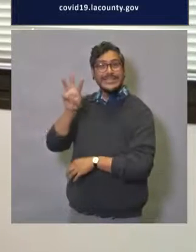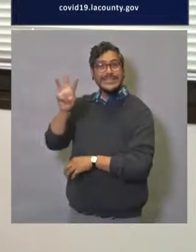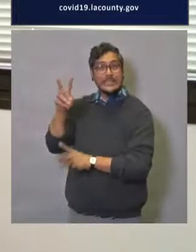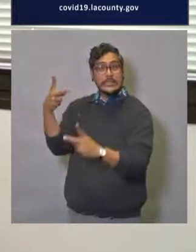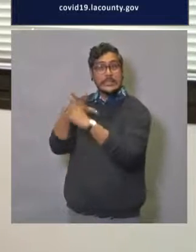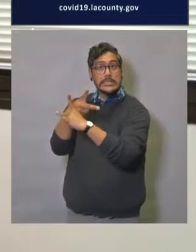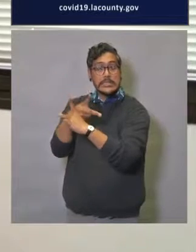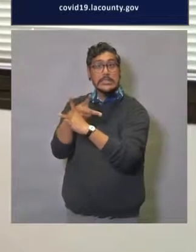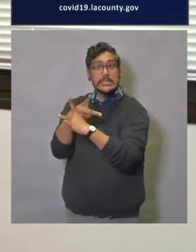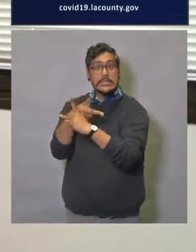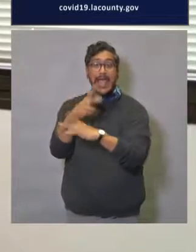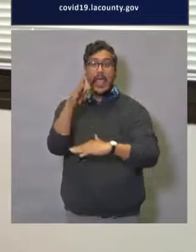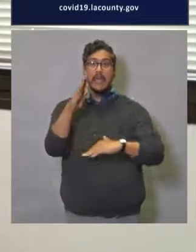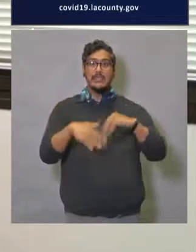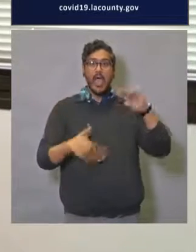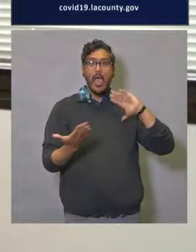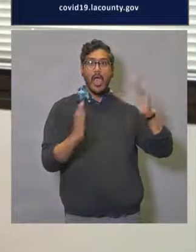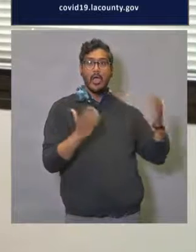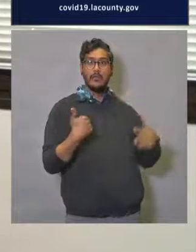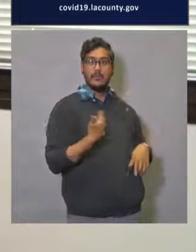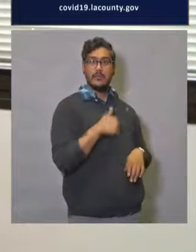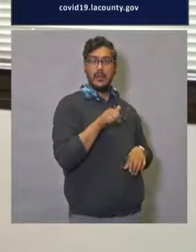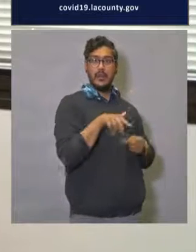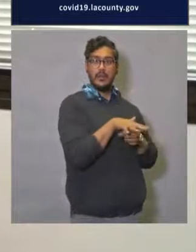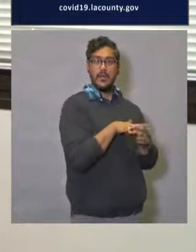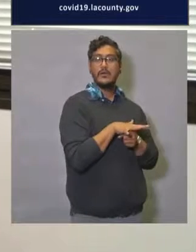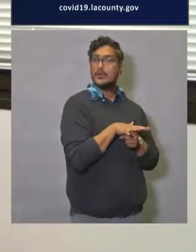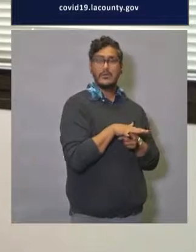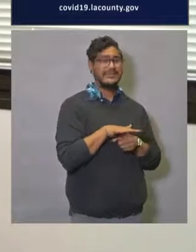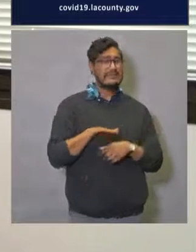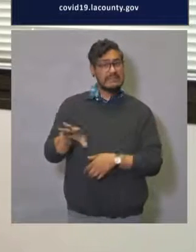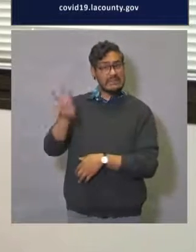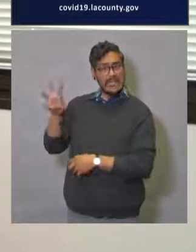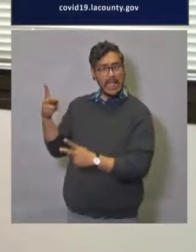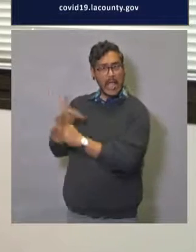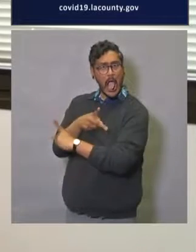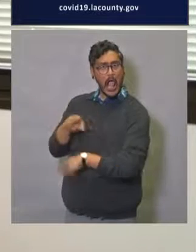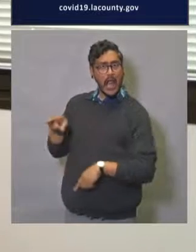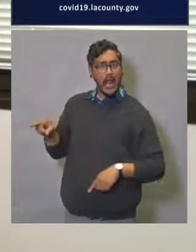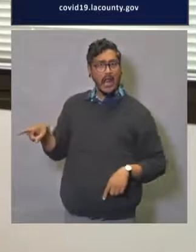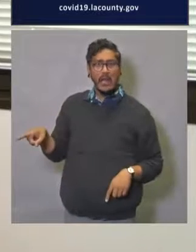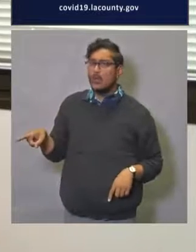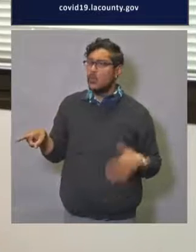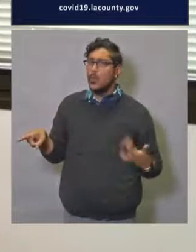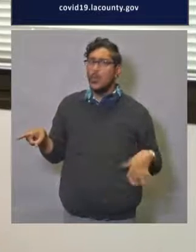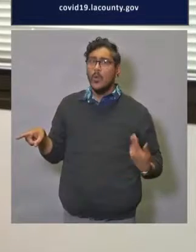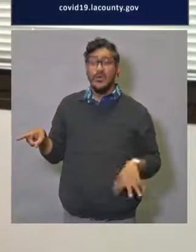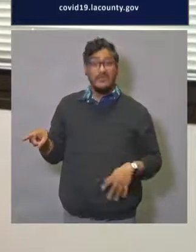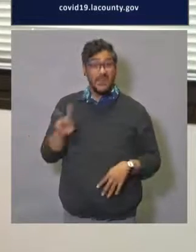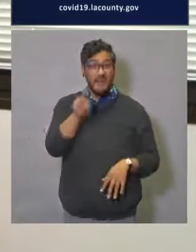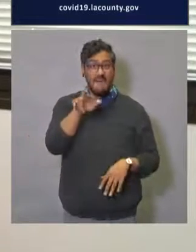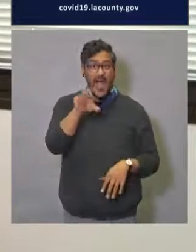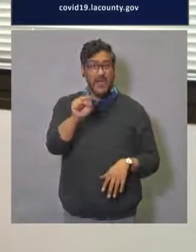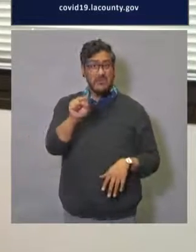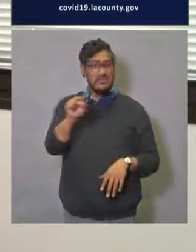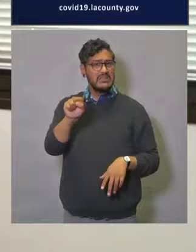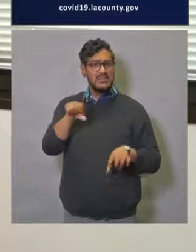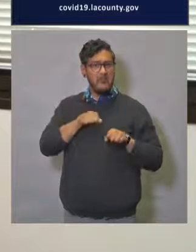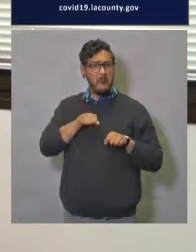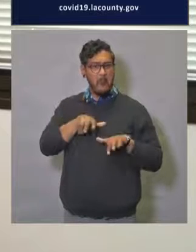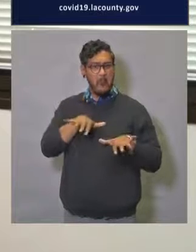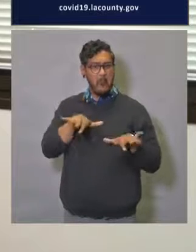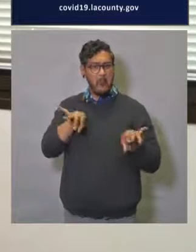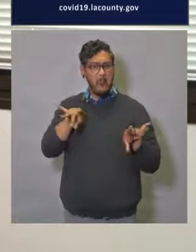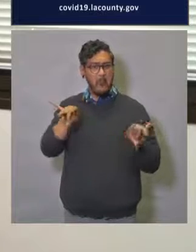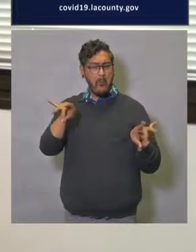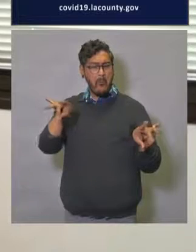de la prueba en el condado de Los Ángeles. Recuerde la facilidad con la que este virus se puede propagar y tome todas